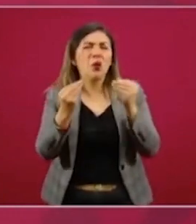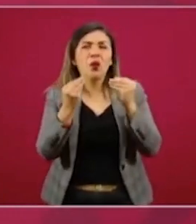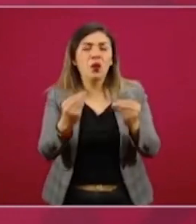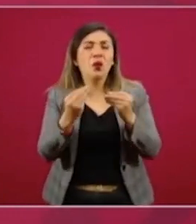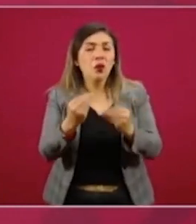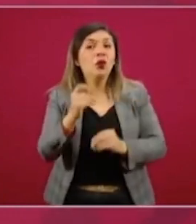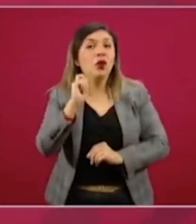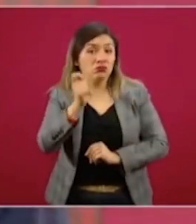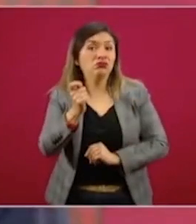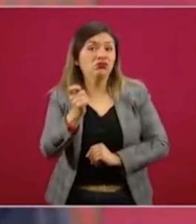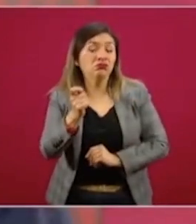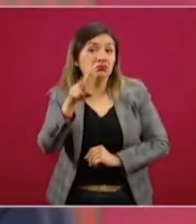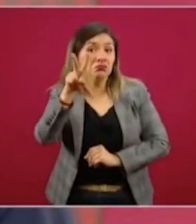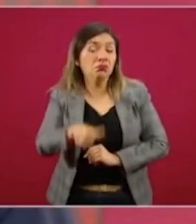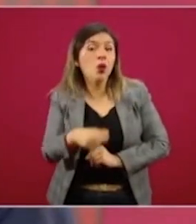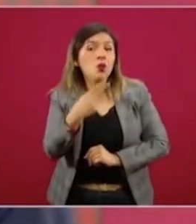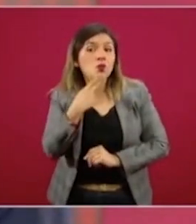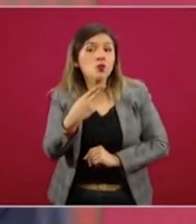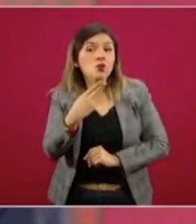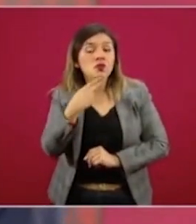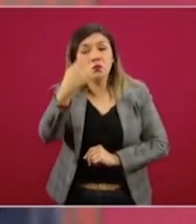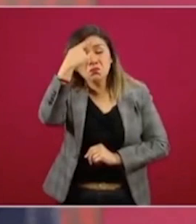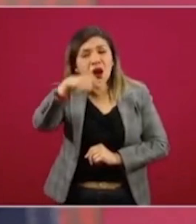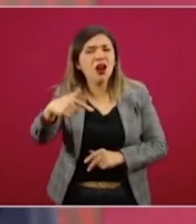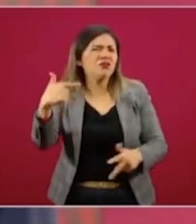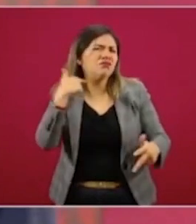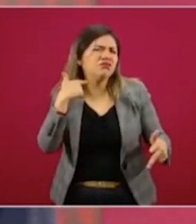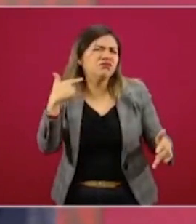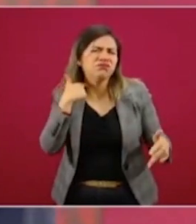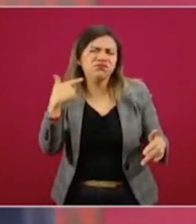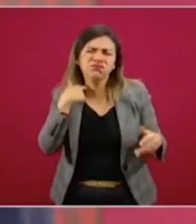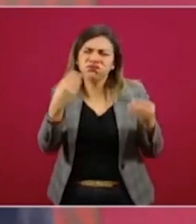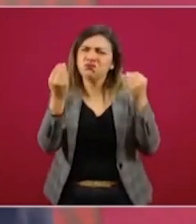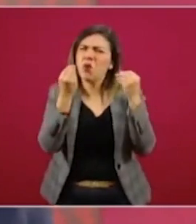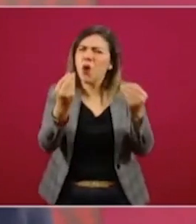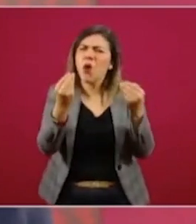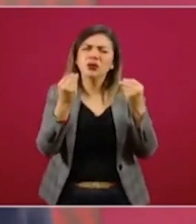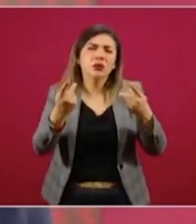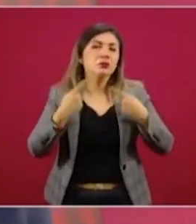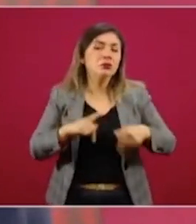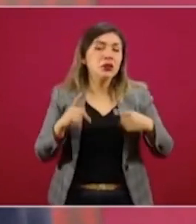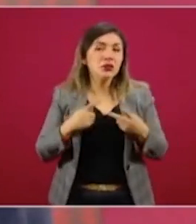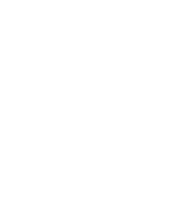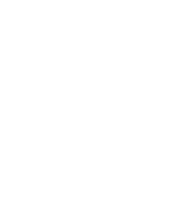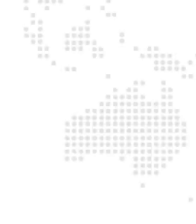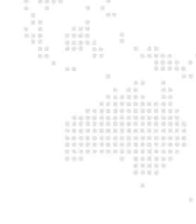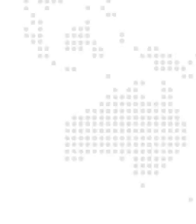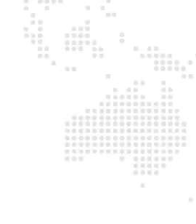se usaron para asesinar a personas.